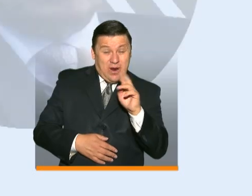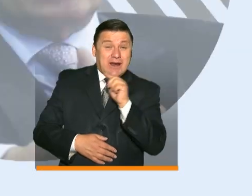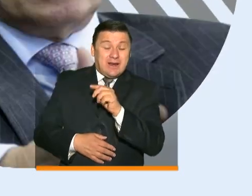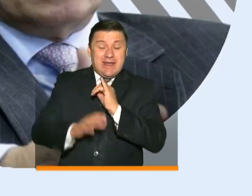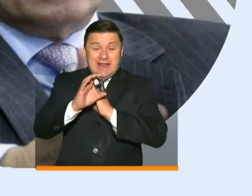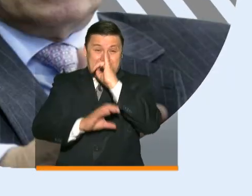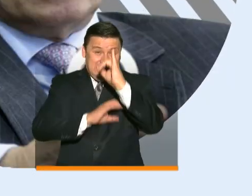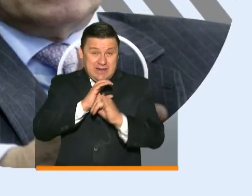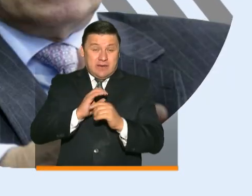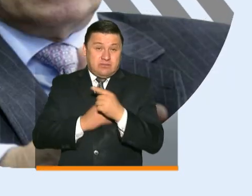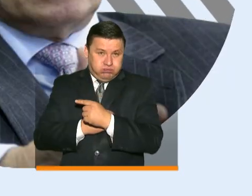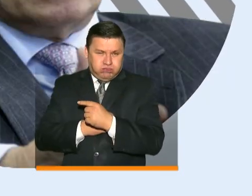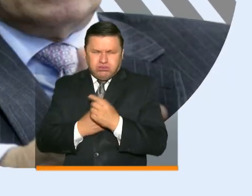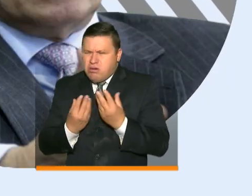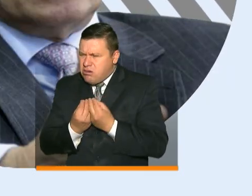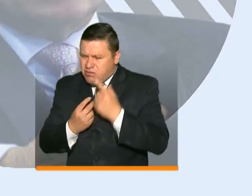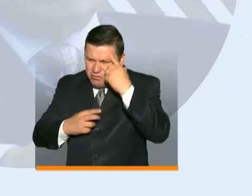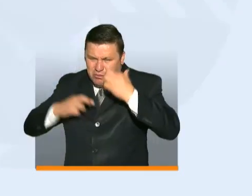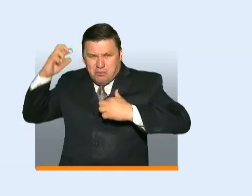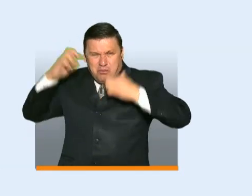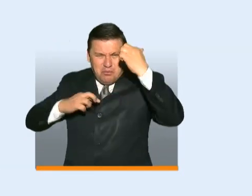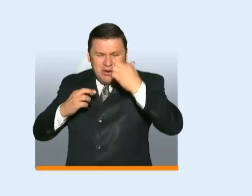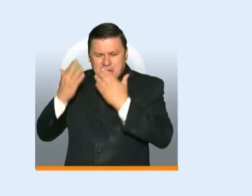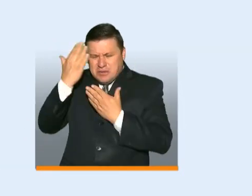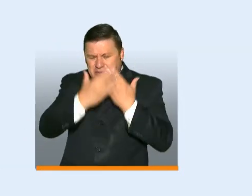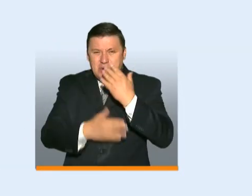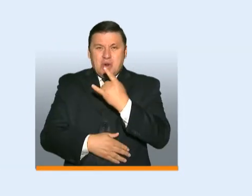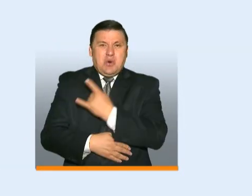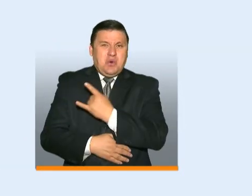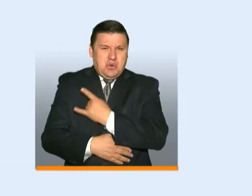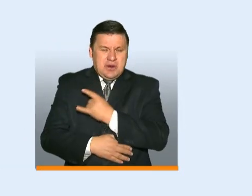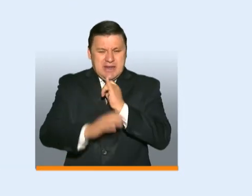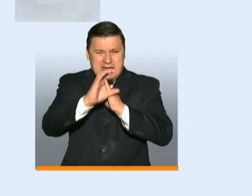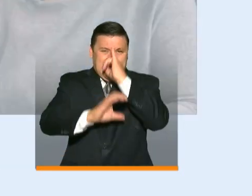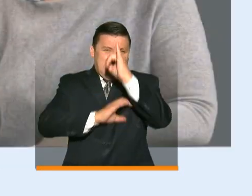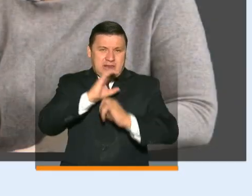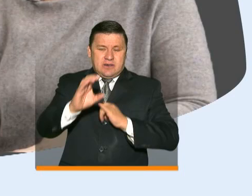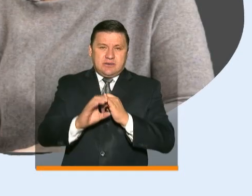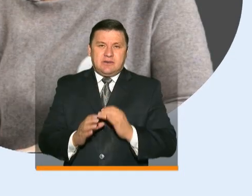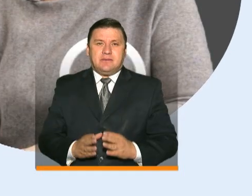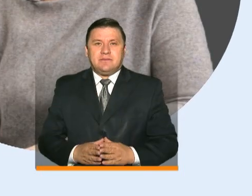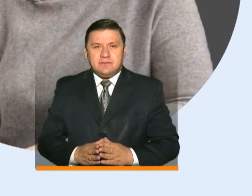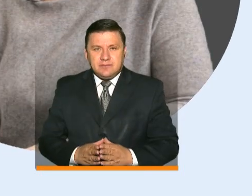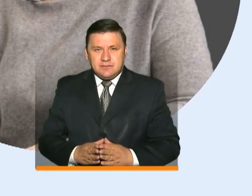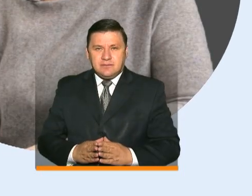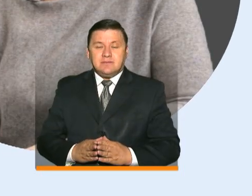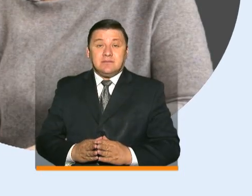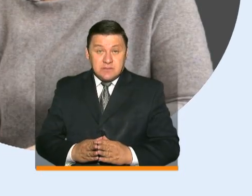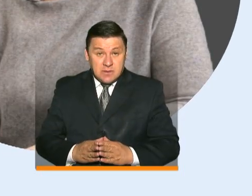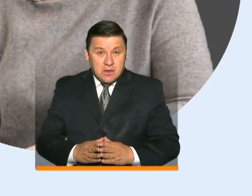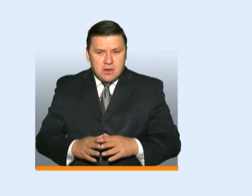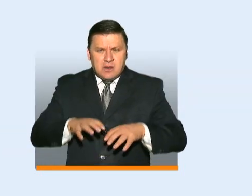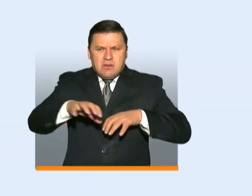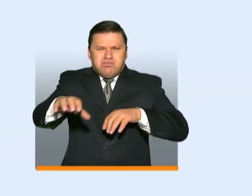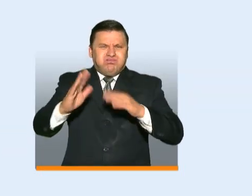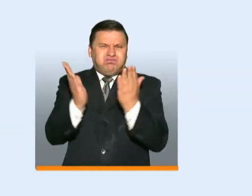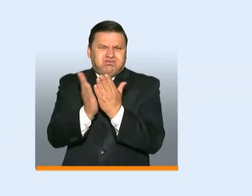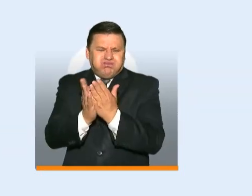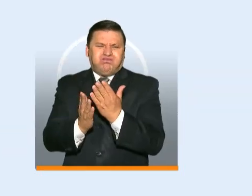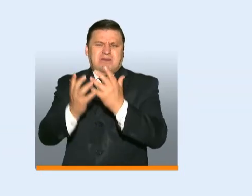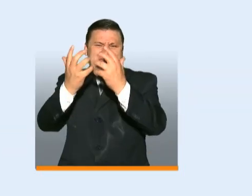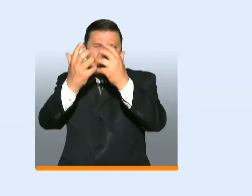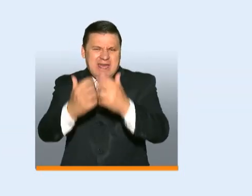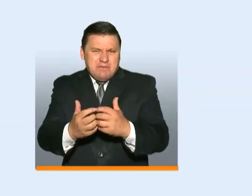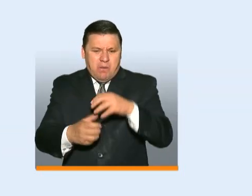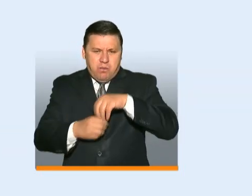de organizaciones, centros de estudios y universidades internacionales de los sectores académico y empresarial